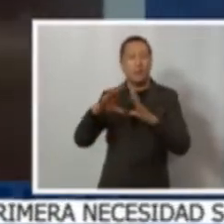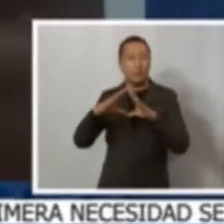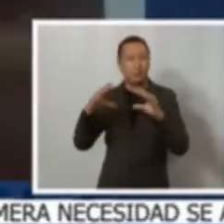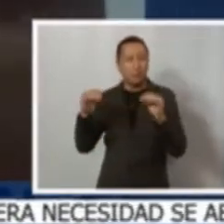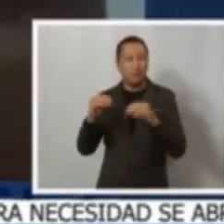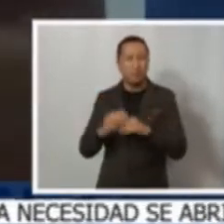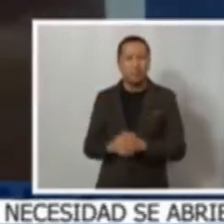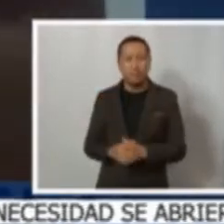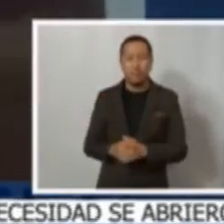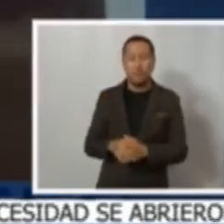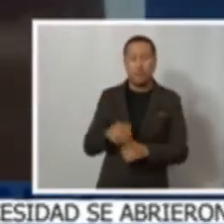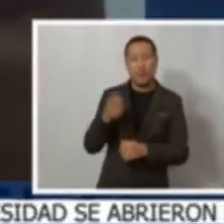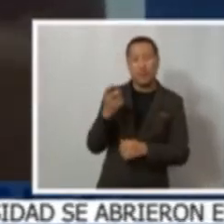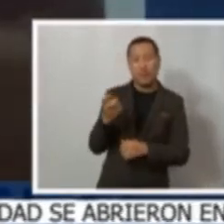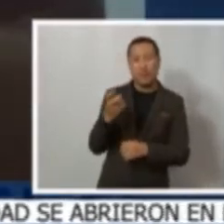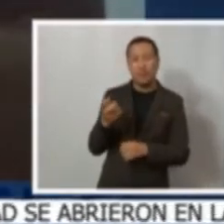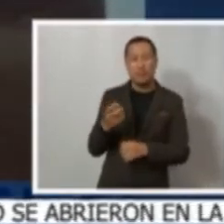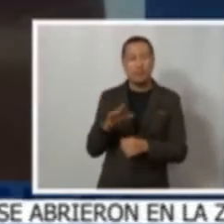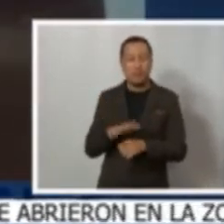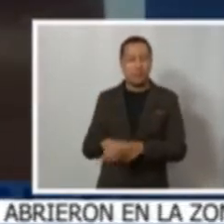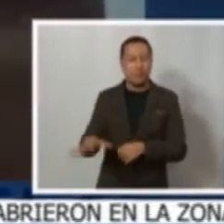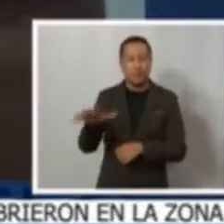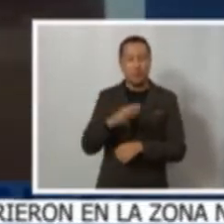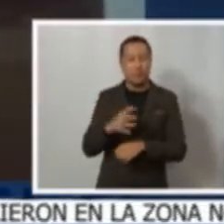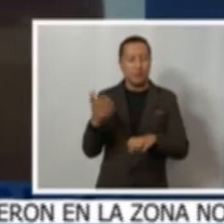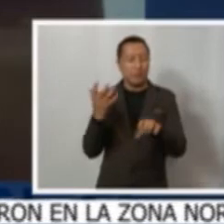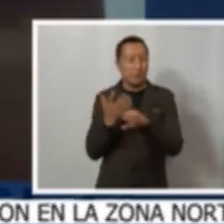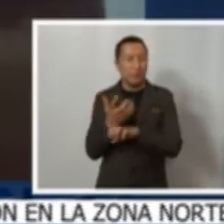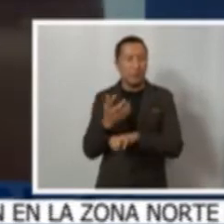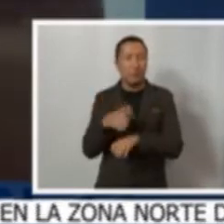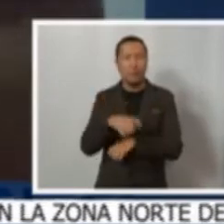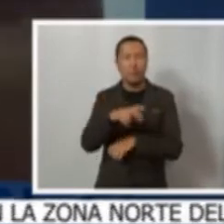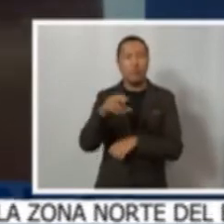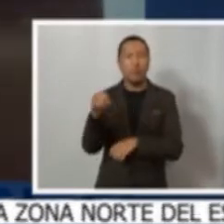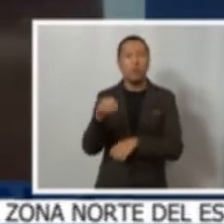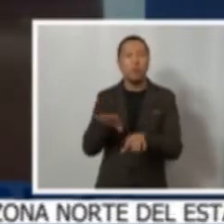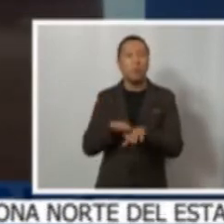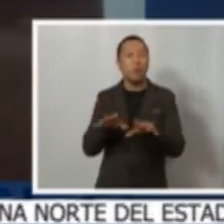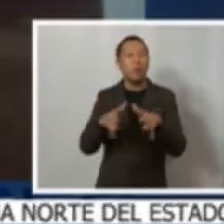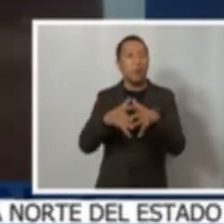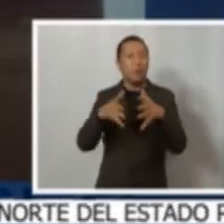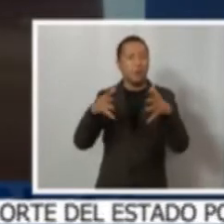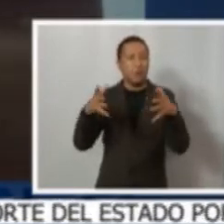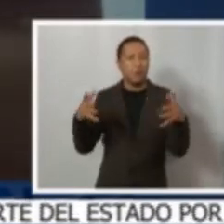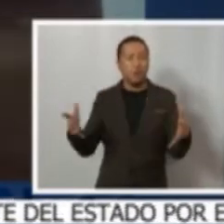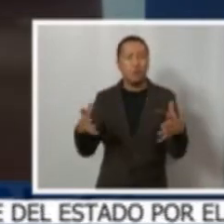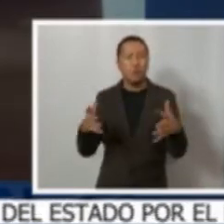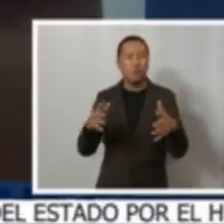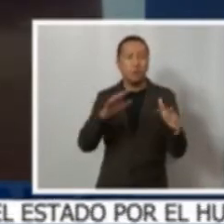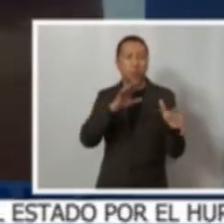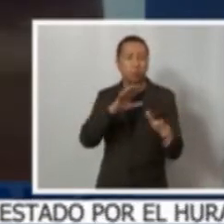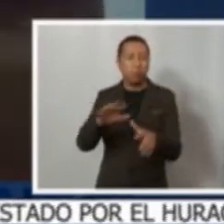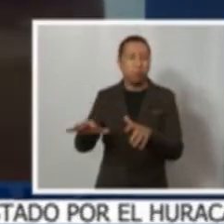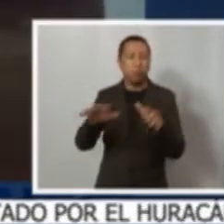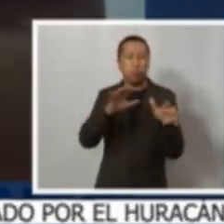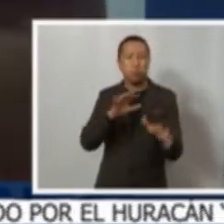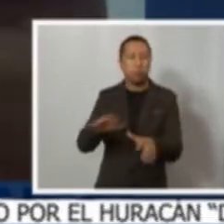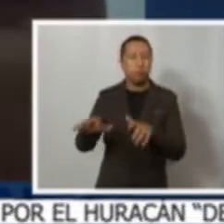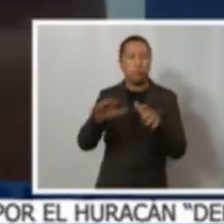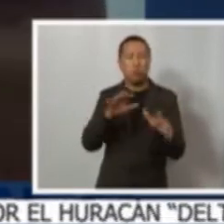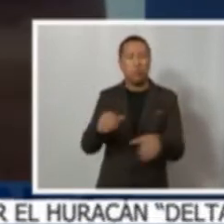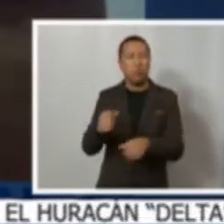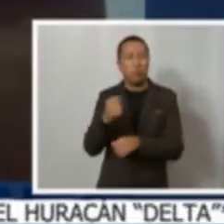que tiene todo el estado de Quintana Roo a causa de lo grande que es este huracán Delta. Pues estamos